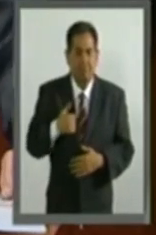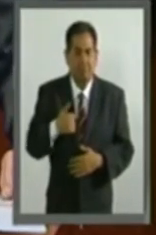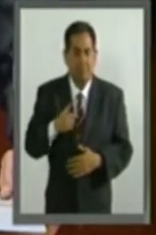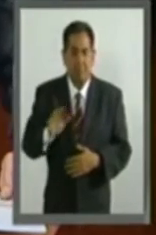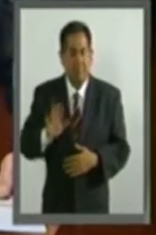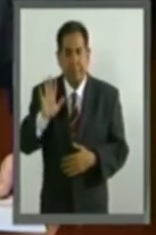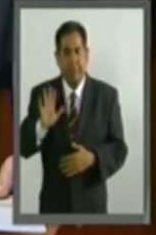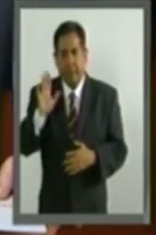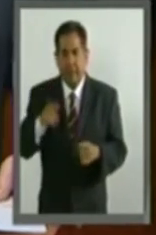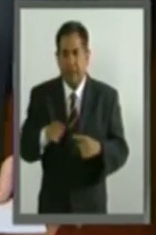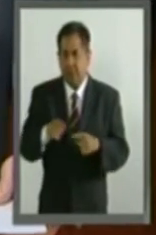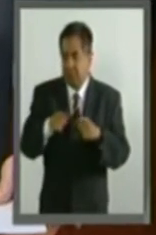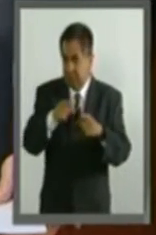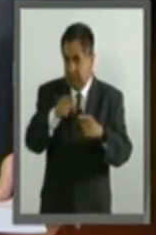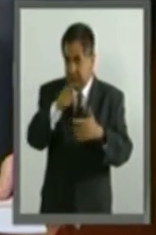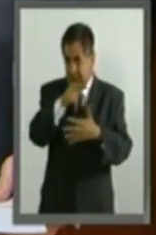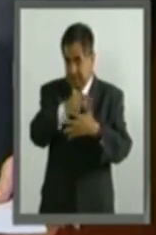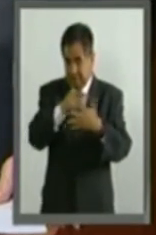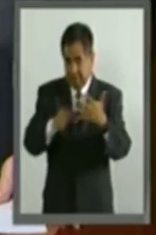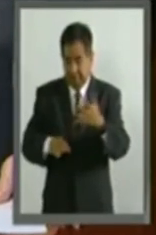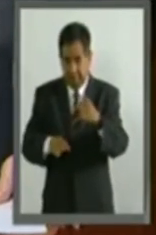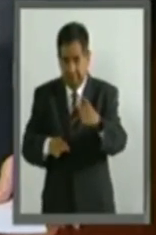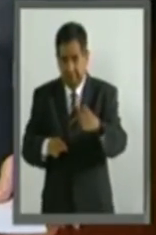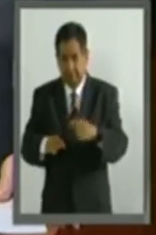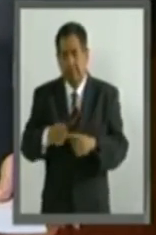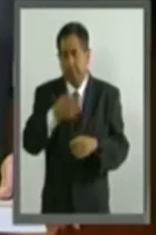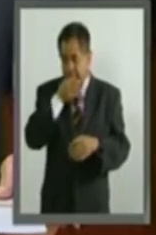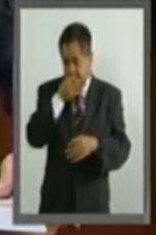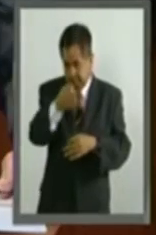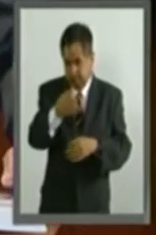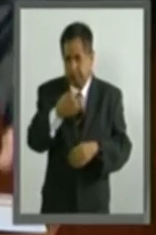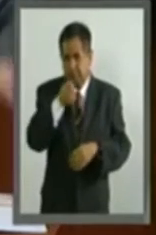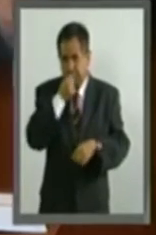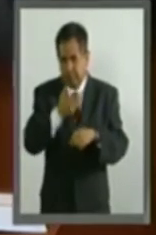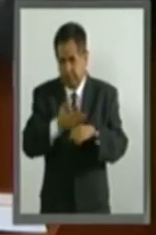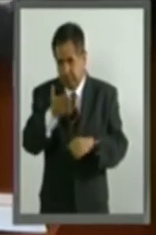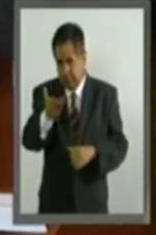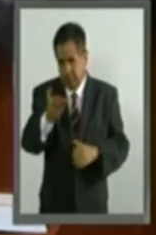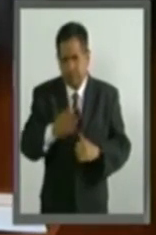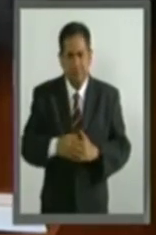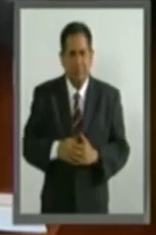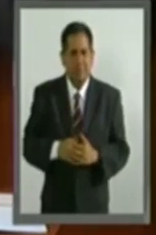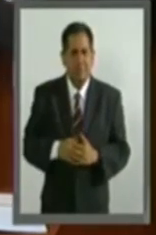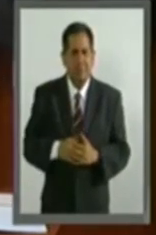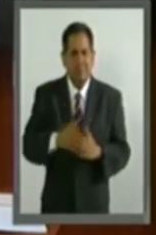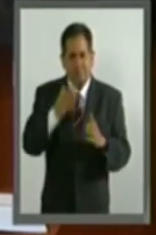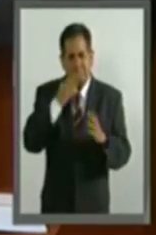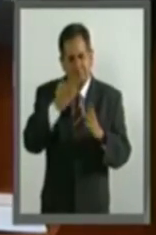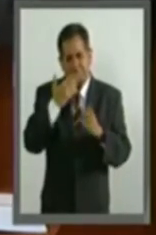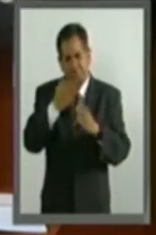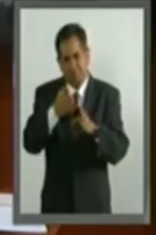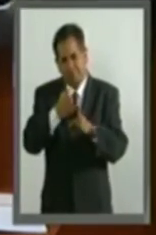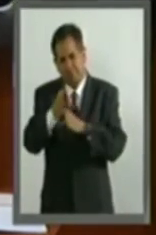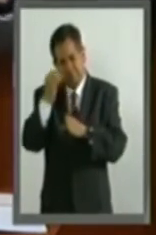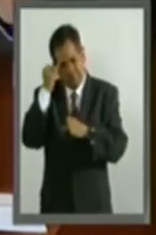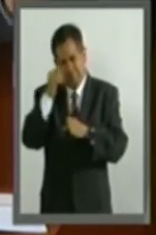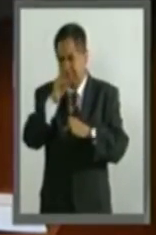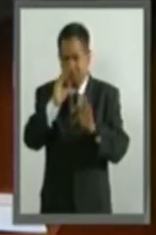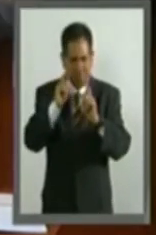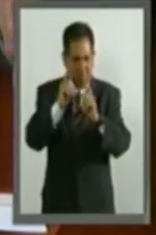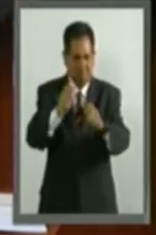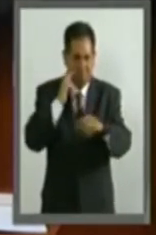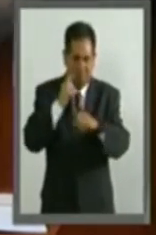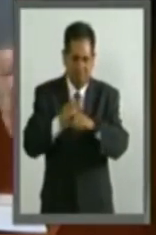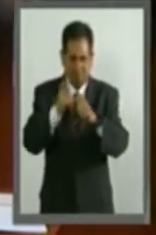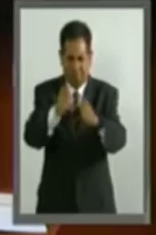que todo esto, señor secretario, está bien orientado y está bien en sus manos,